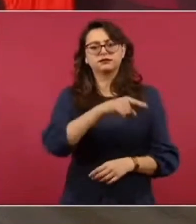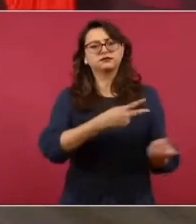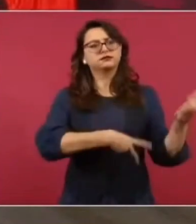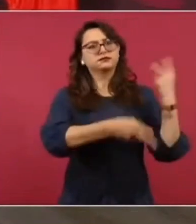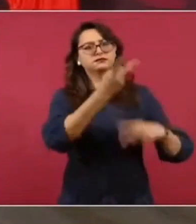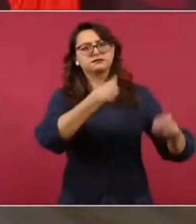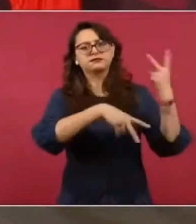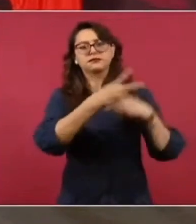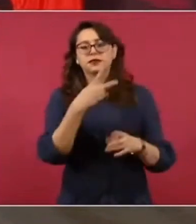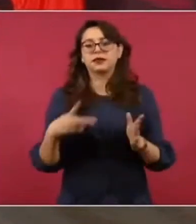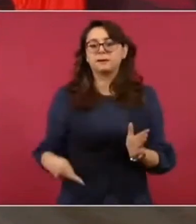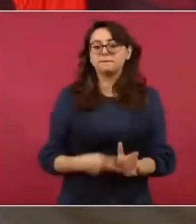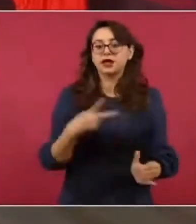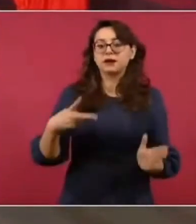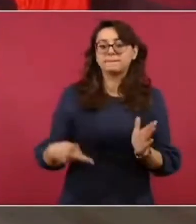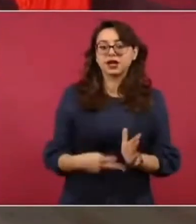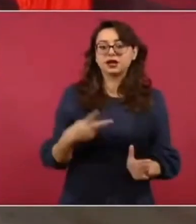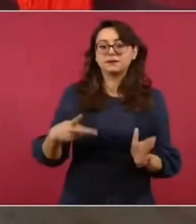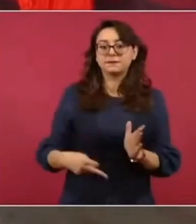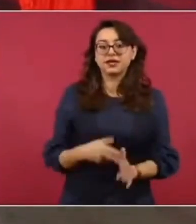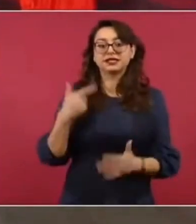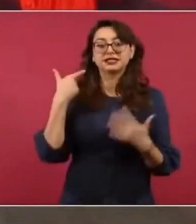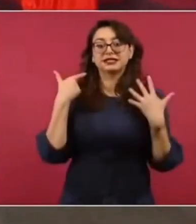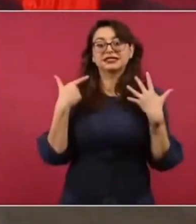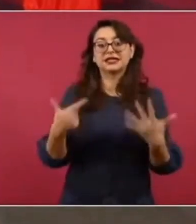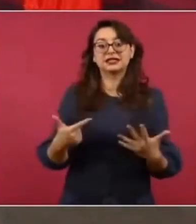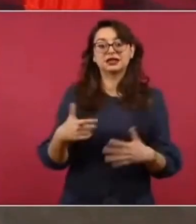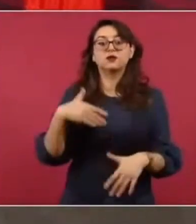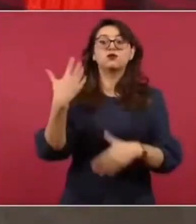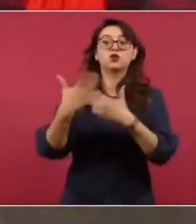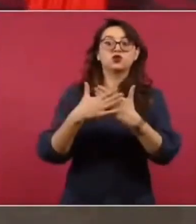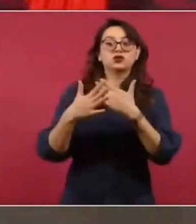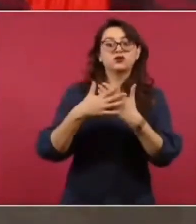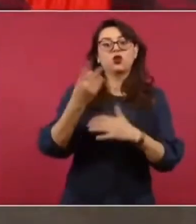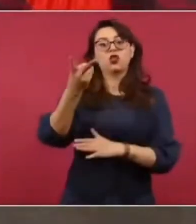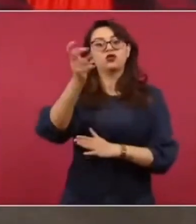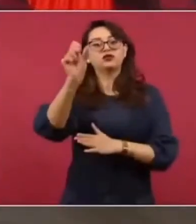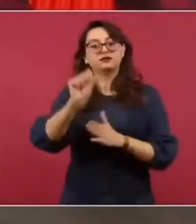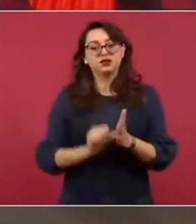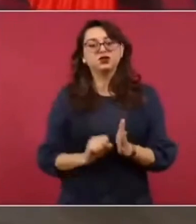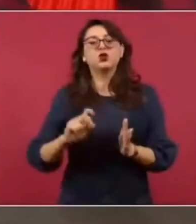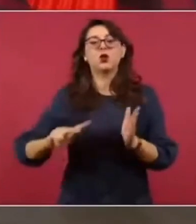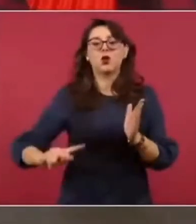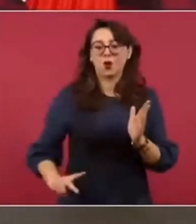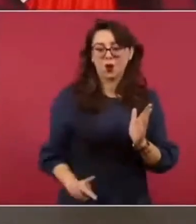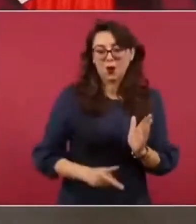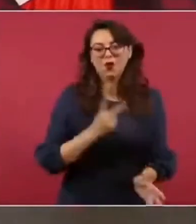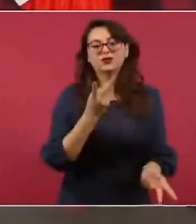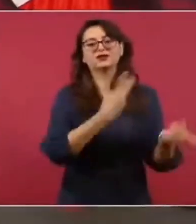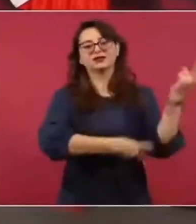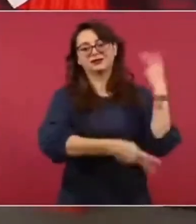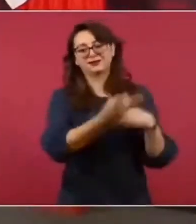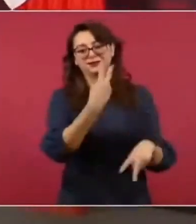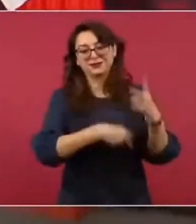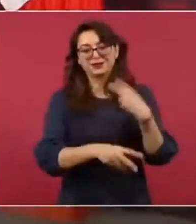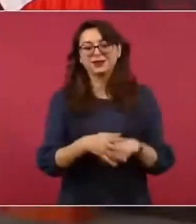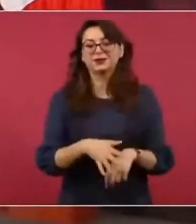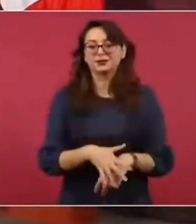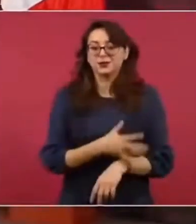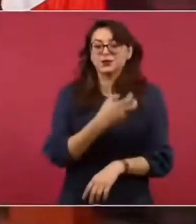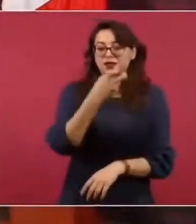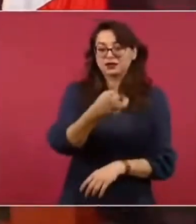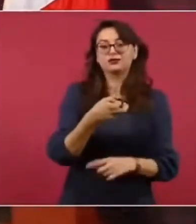México. Y quedamos en reunirnos en 2 meses más por este plan que estamos